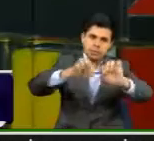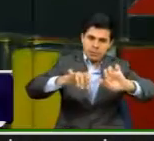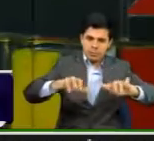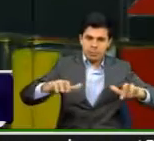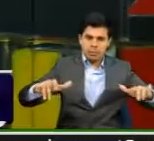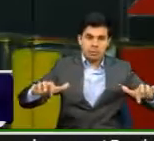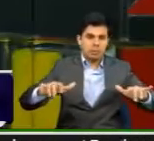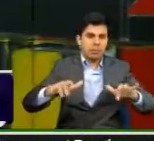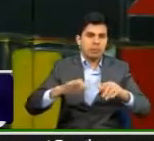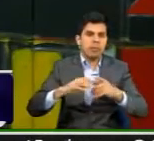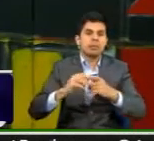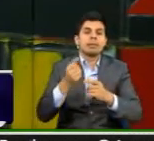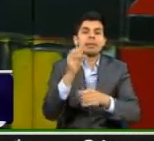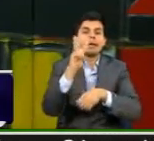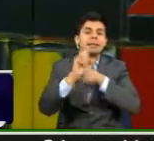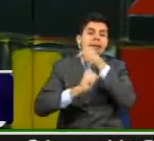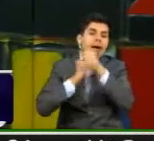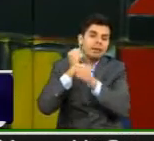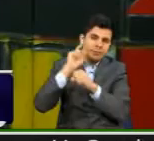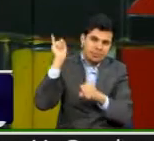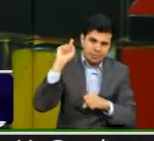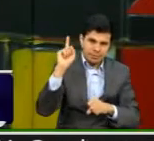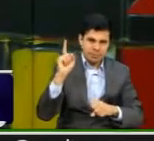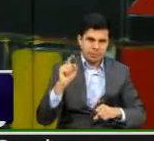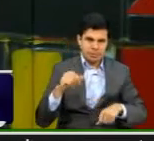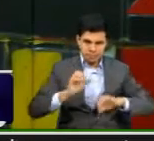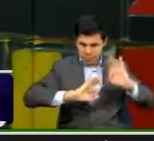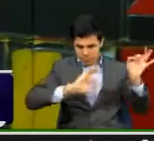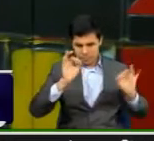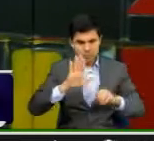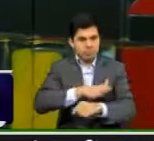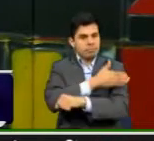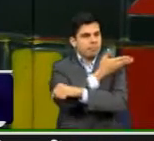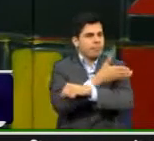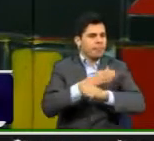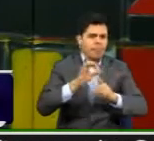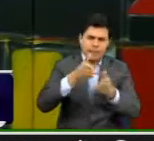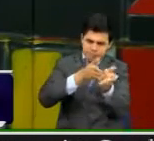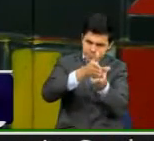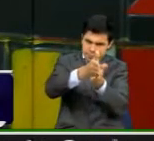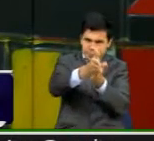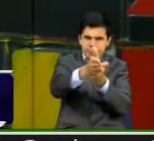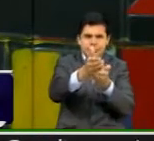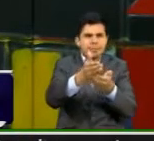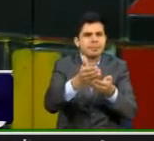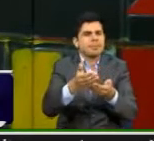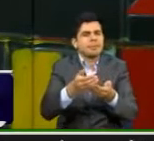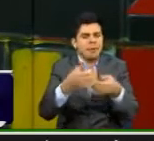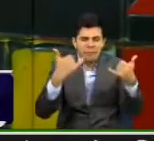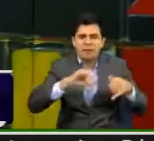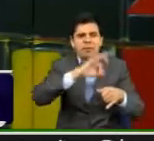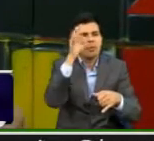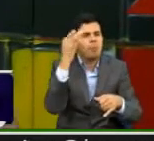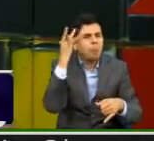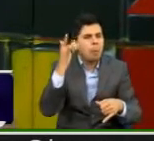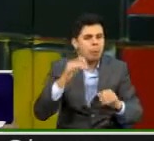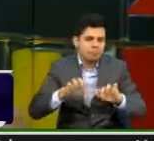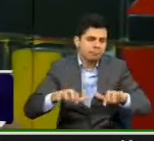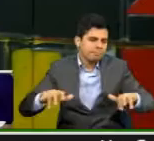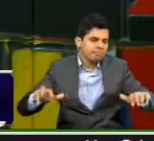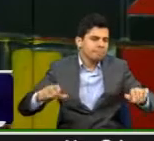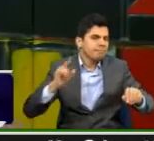edición. La música clásica perdura porque está muy bien hecha. Entonces, como parte de la formación de los niños,